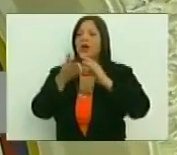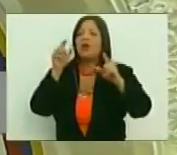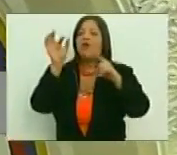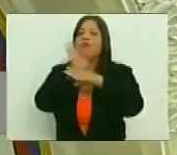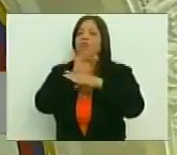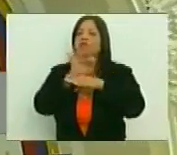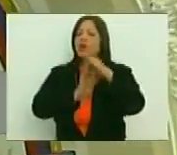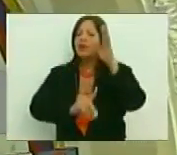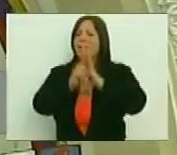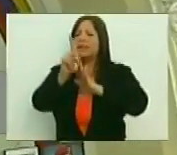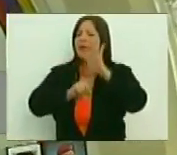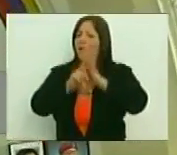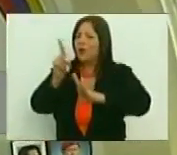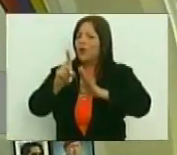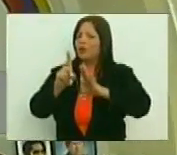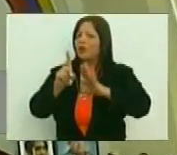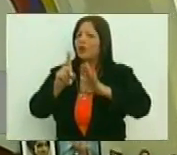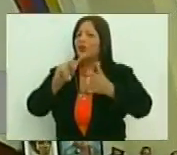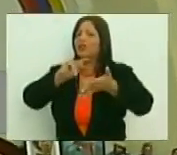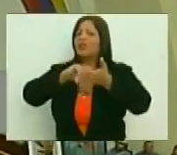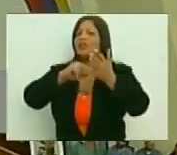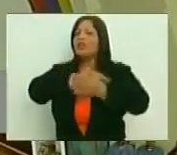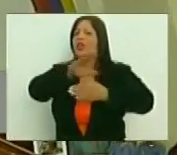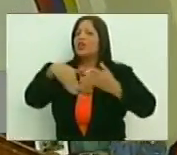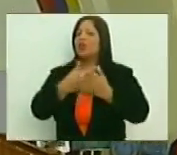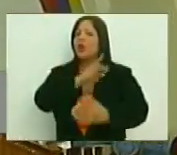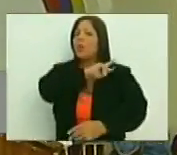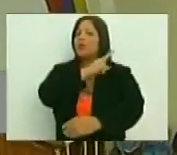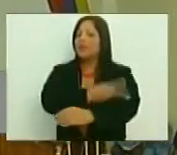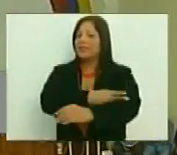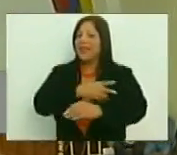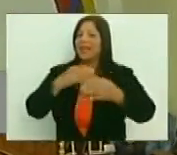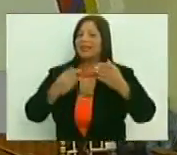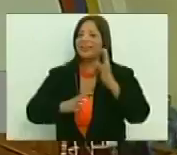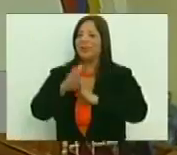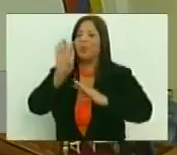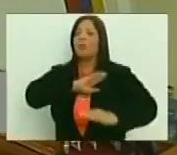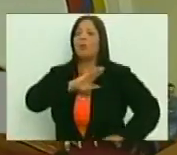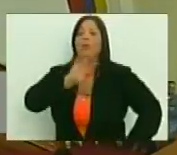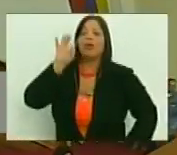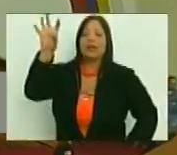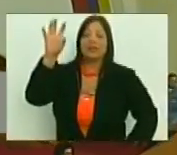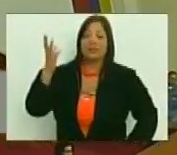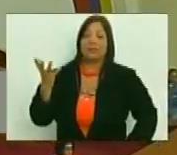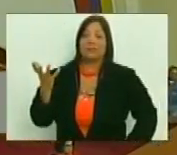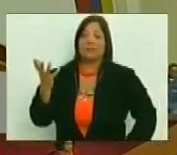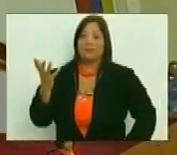del desarrollo de todos los potenciales de la nación.